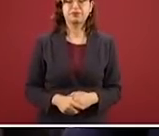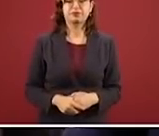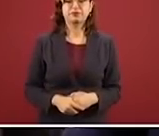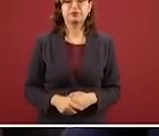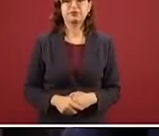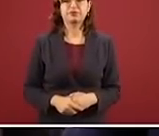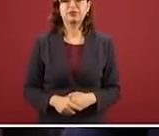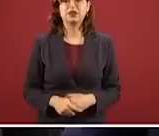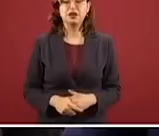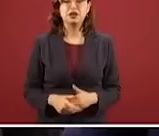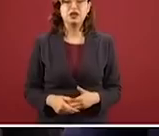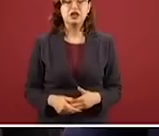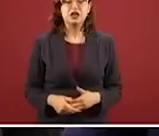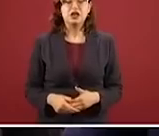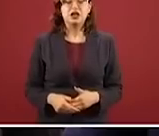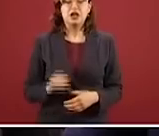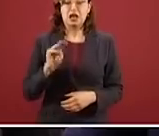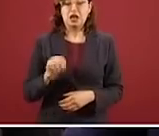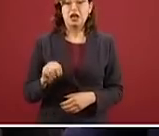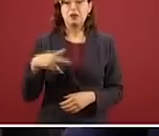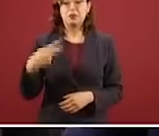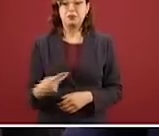y la Fiscalía Anticorrupción,